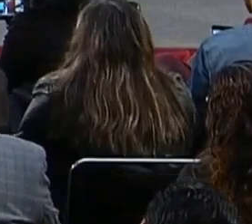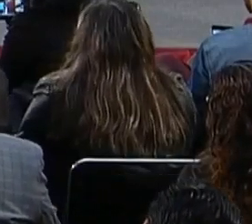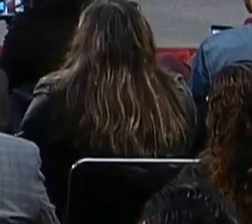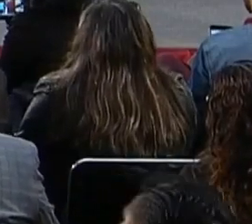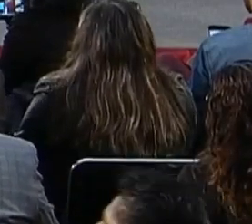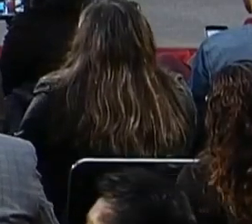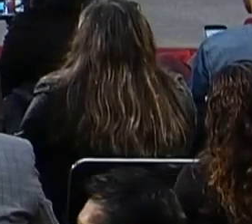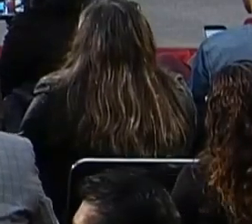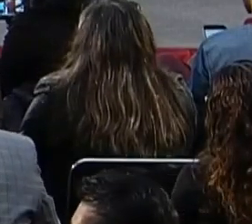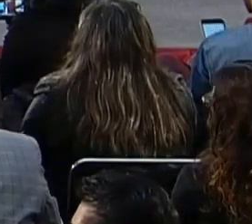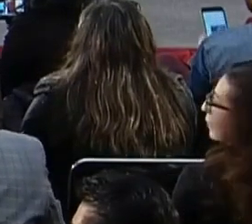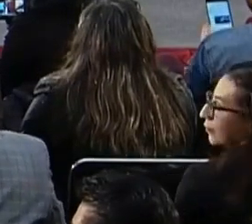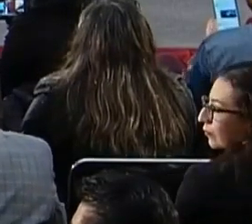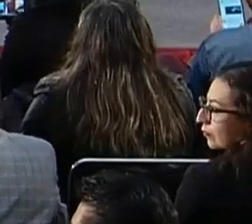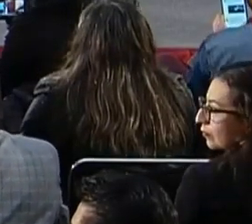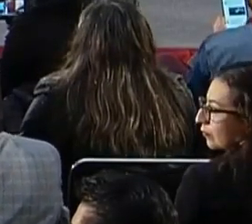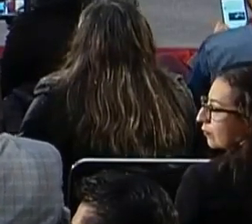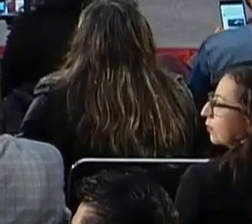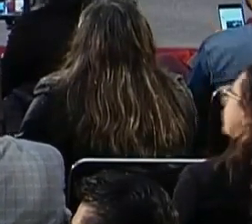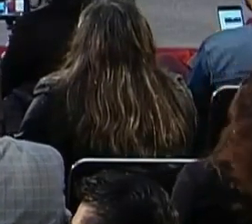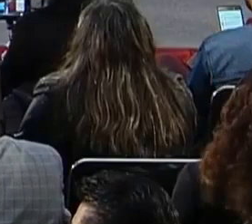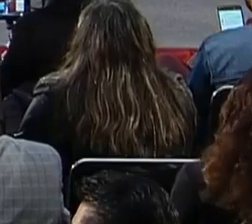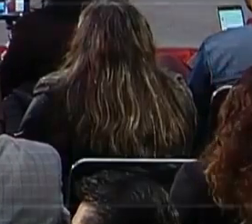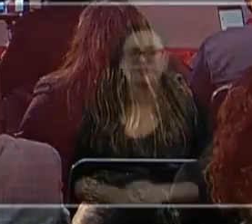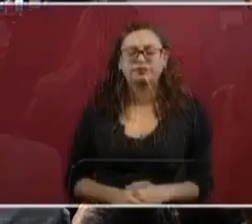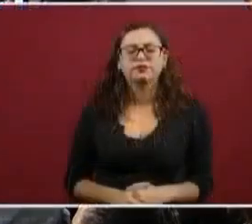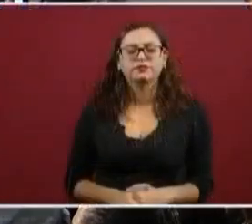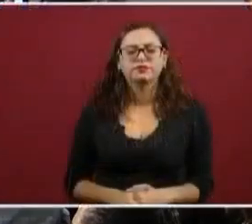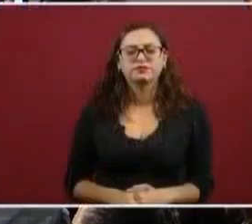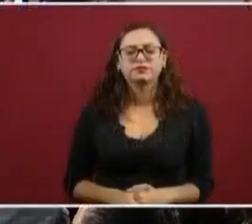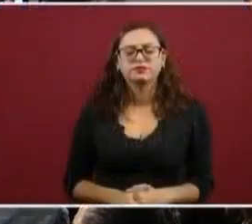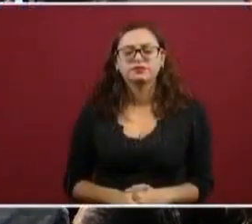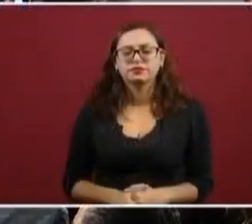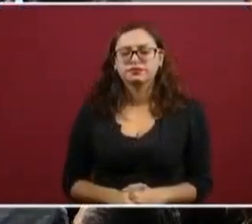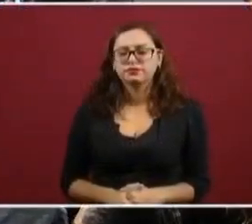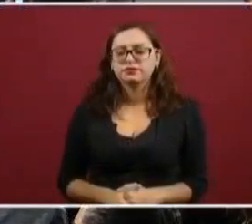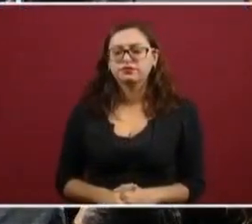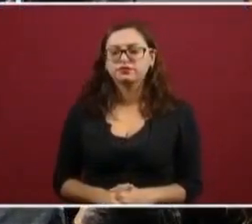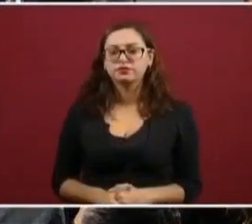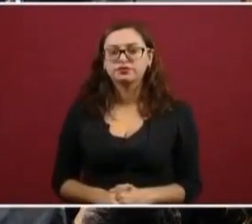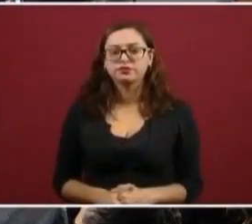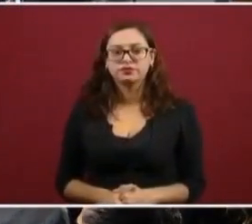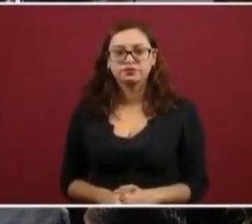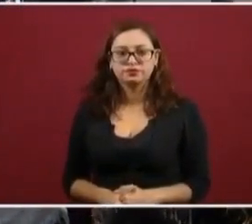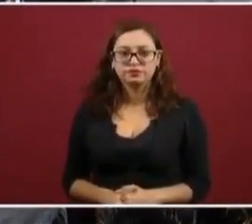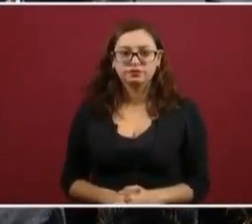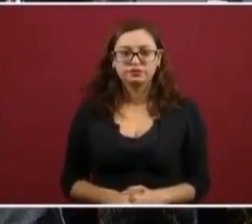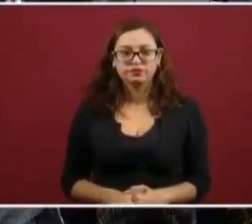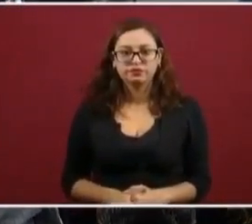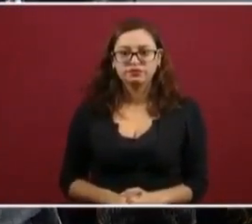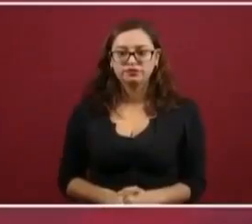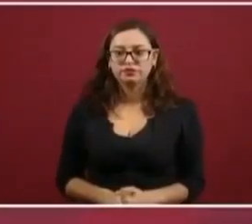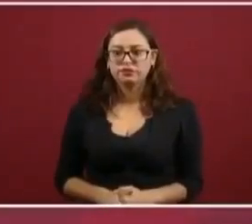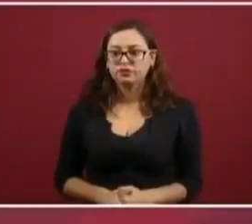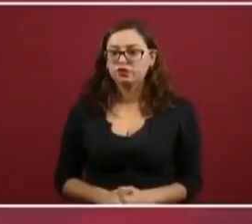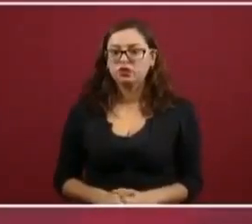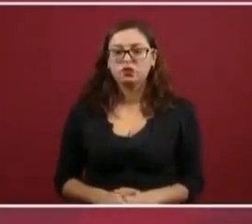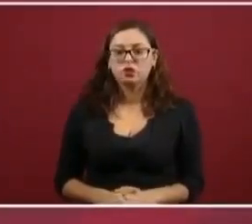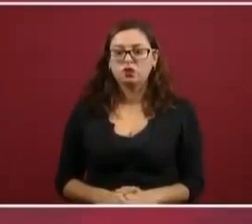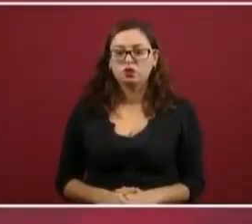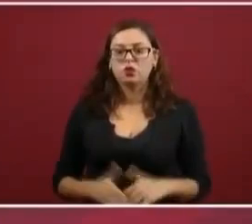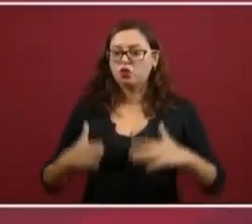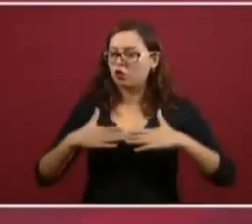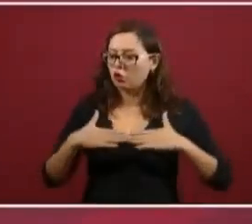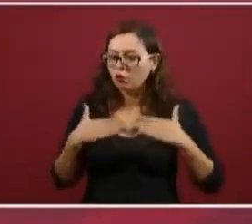extraordinario entonces confía más por ejemplo en las cabezas que en el pueblo de México hablando en general porque no confío mucho